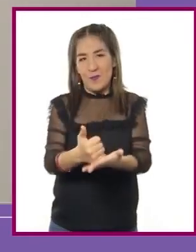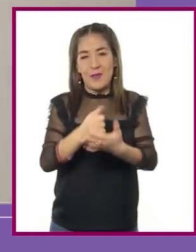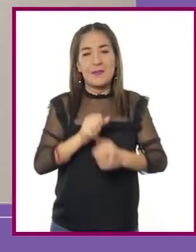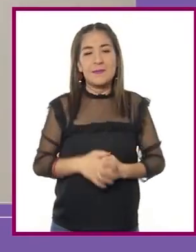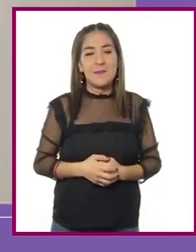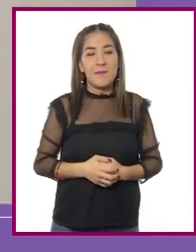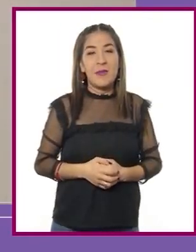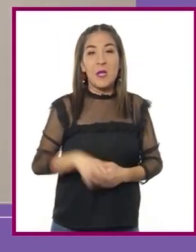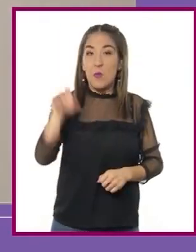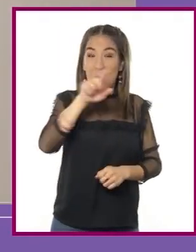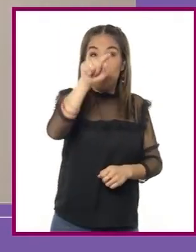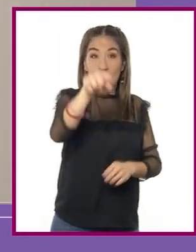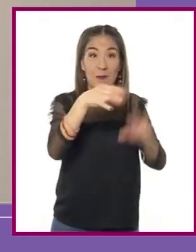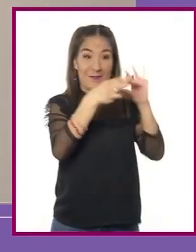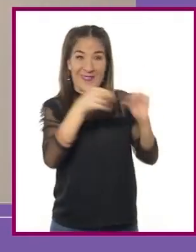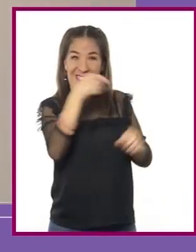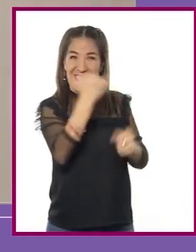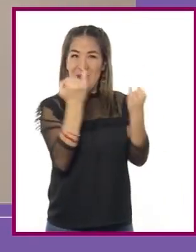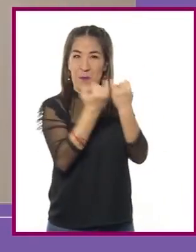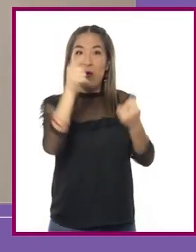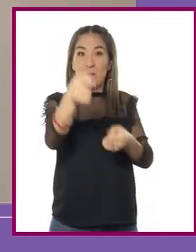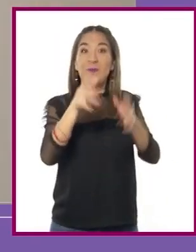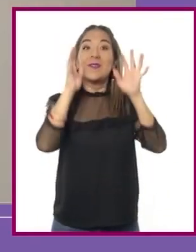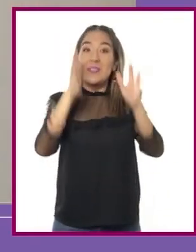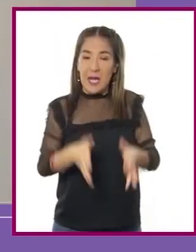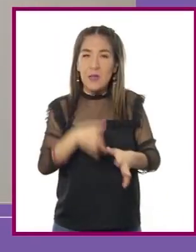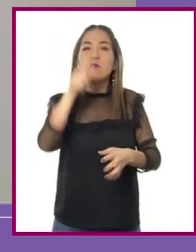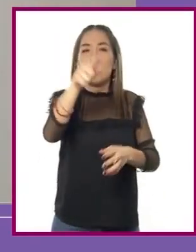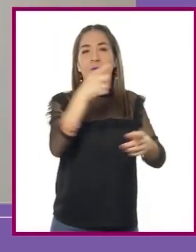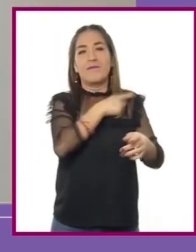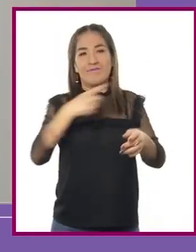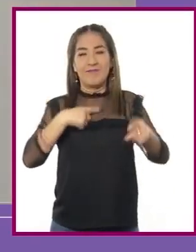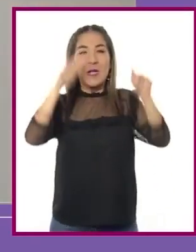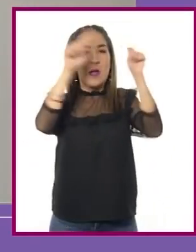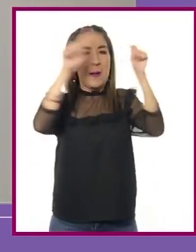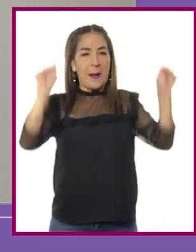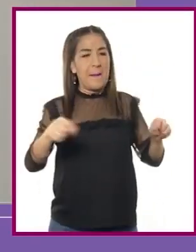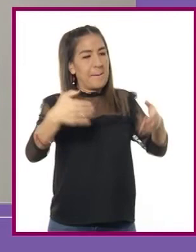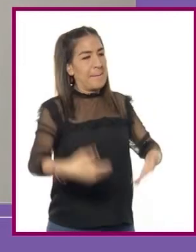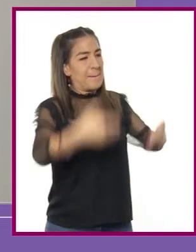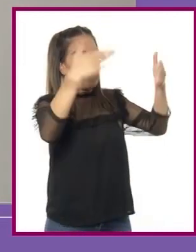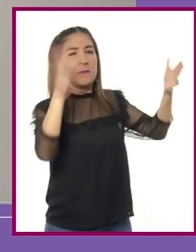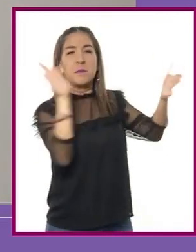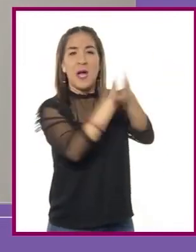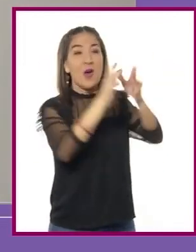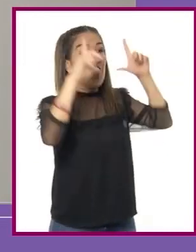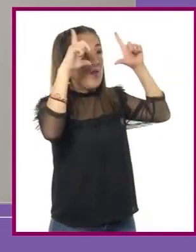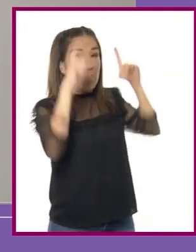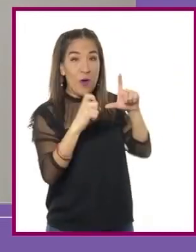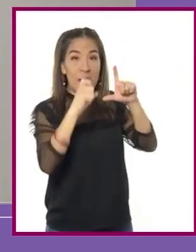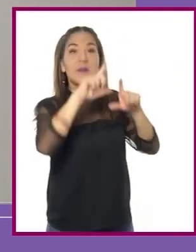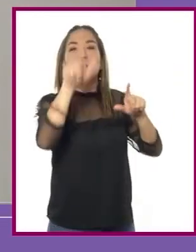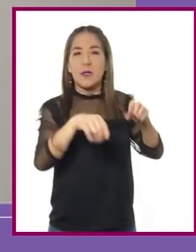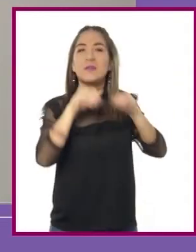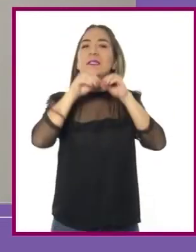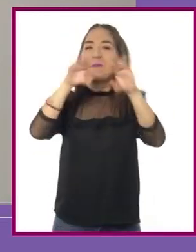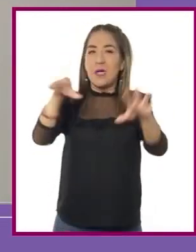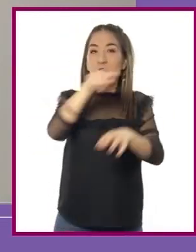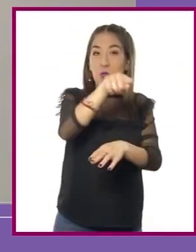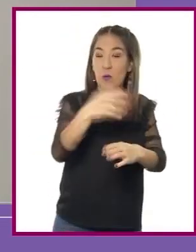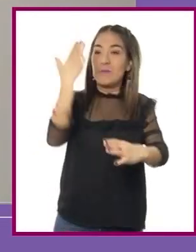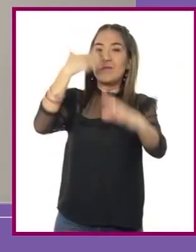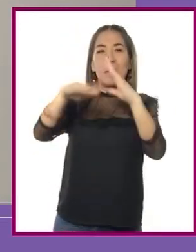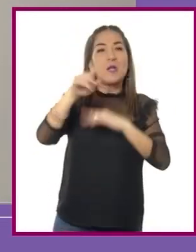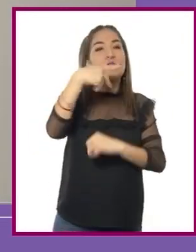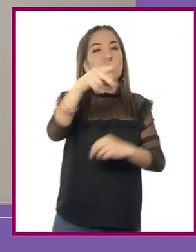Cuando concluyan su trabajo, péguenlo en la pared, mándenlo a sus docentes como evidencia y si